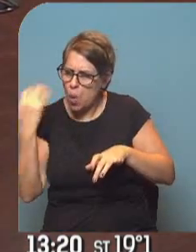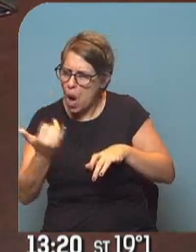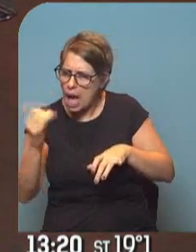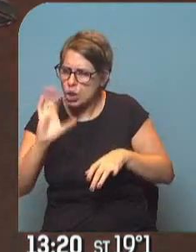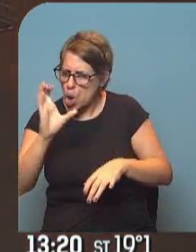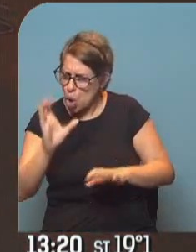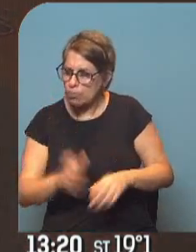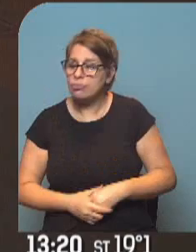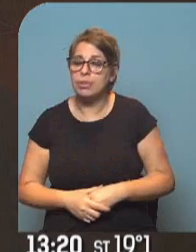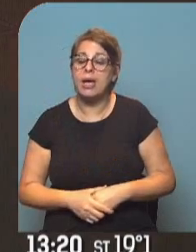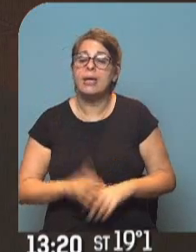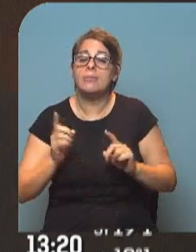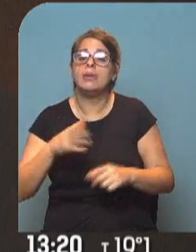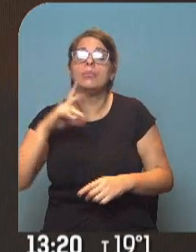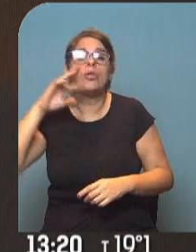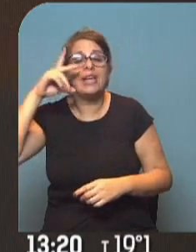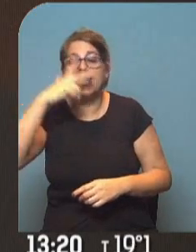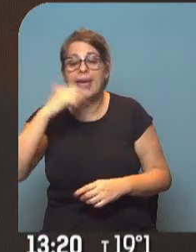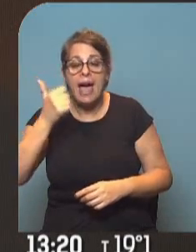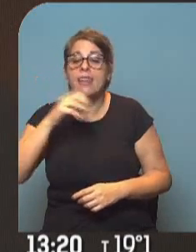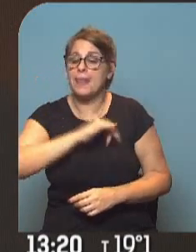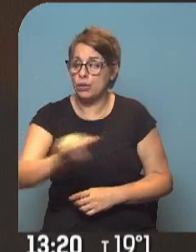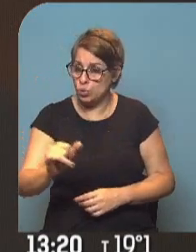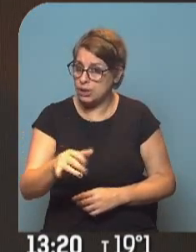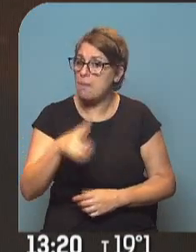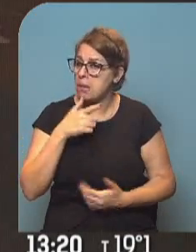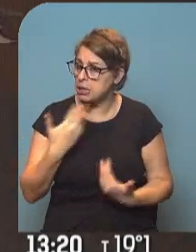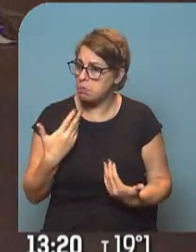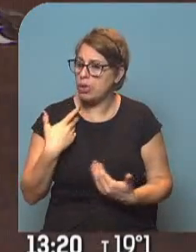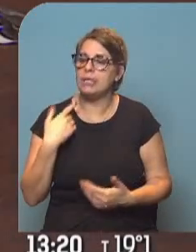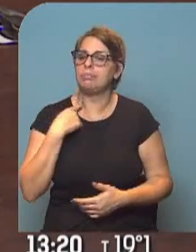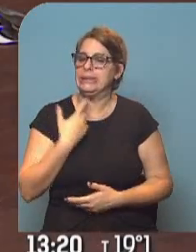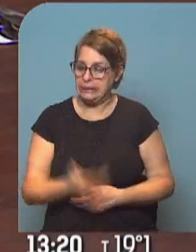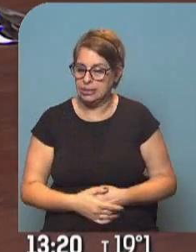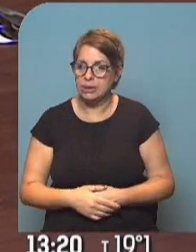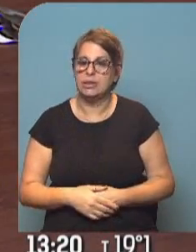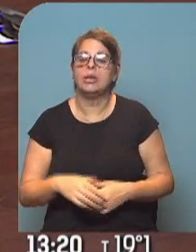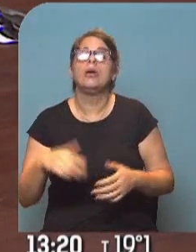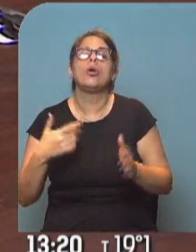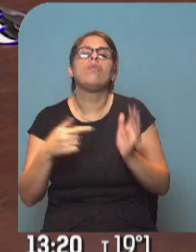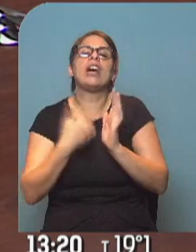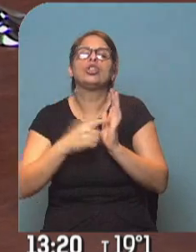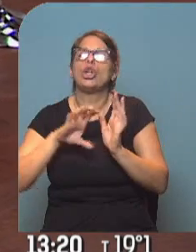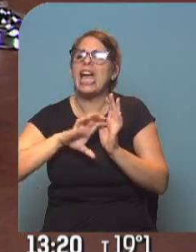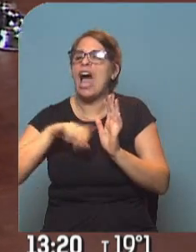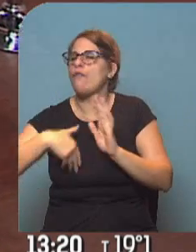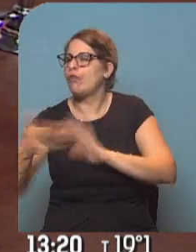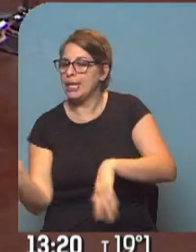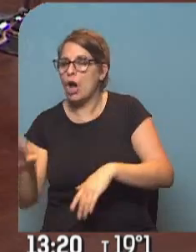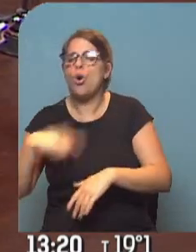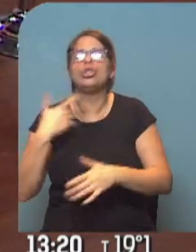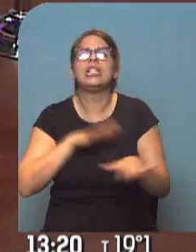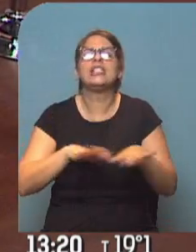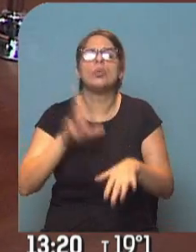Colombia, es lo que ha denunciado la DEA y que evidentemente puede perjudicarlo. Ese es un factor externo. El otro factor externo es la situación